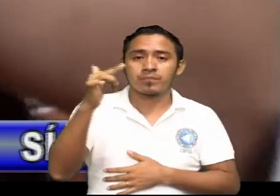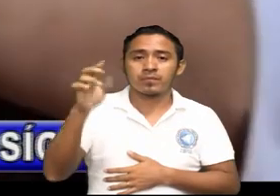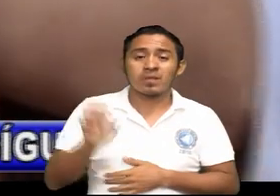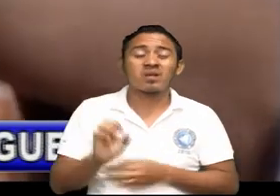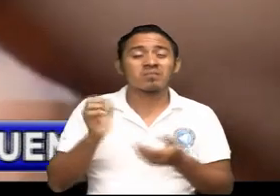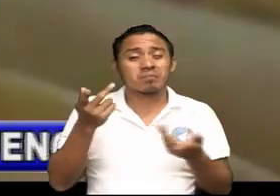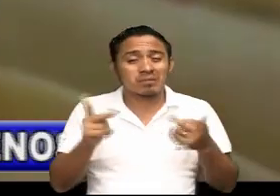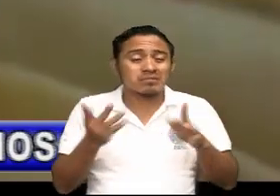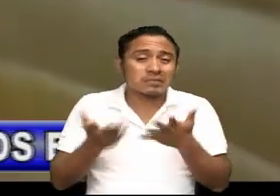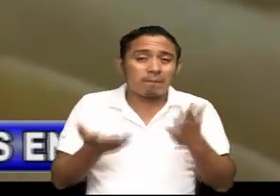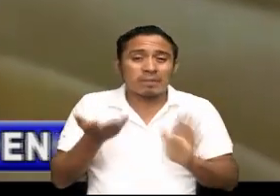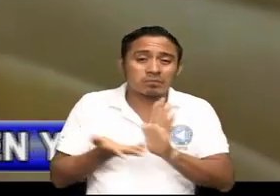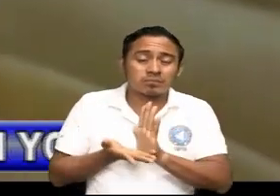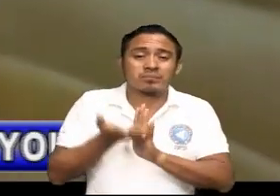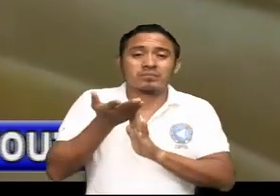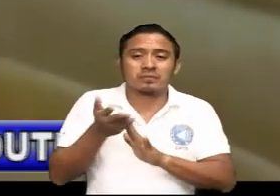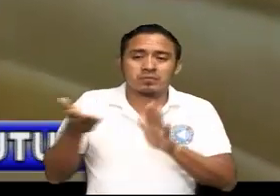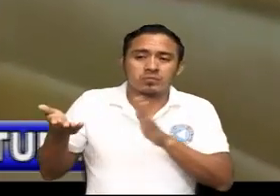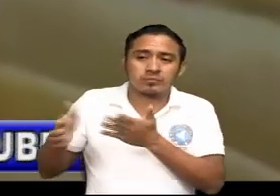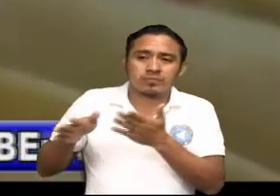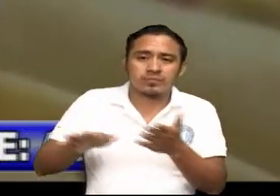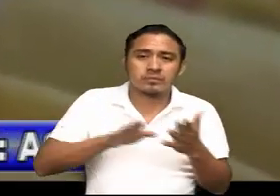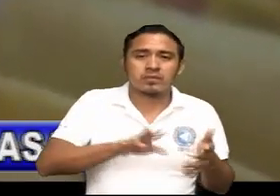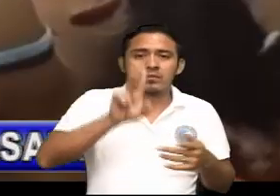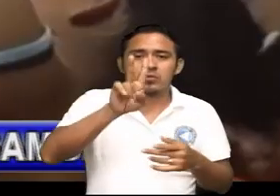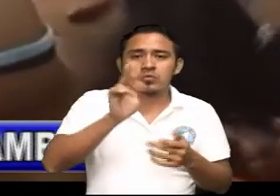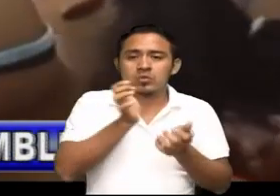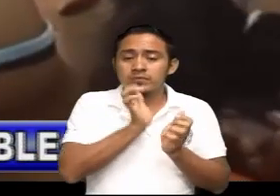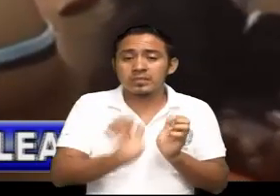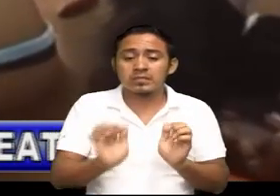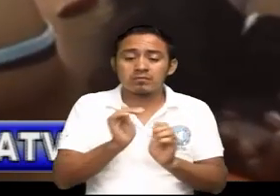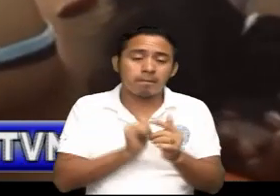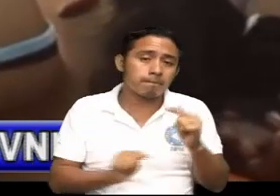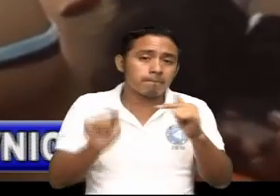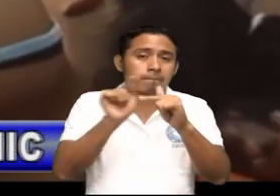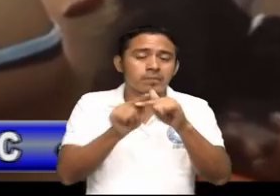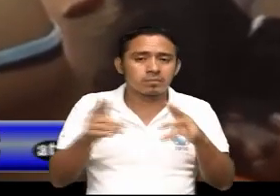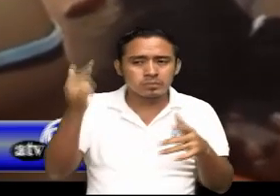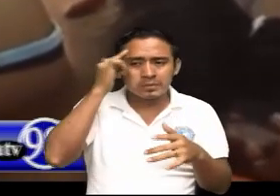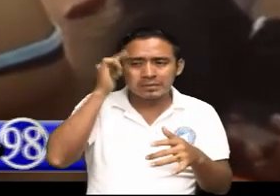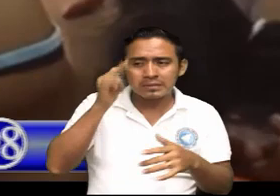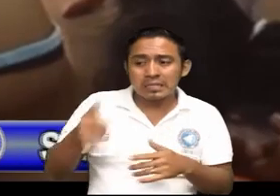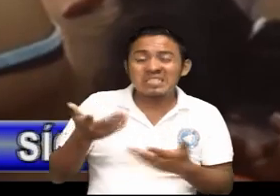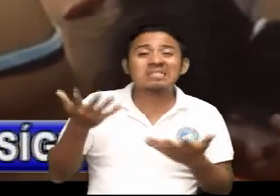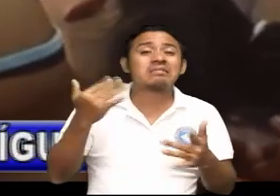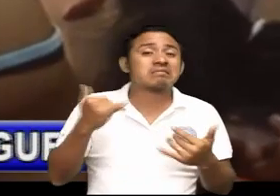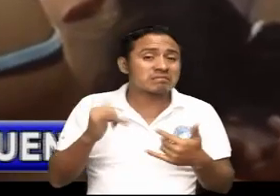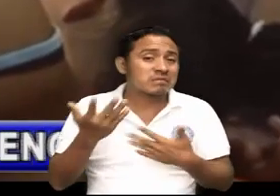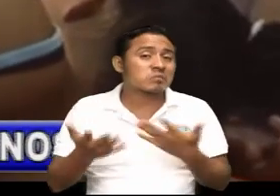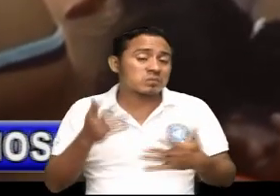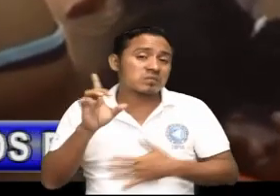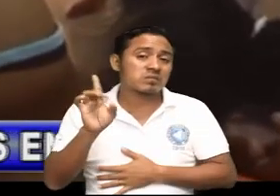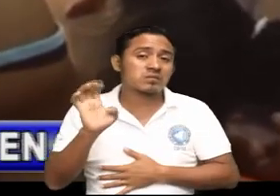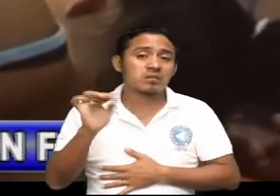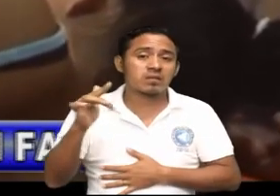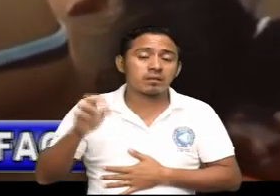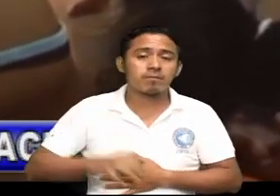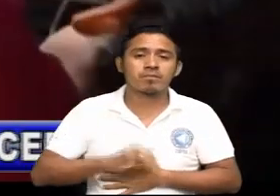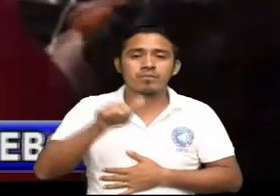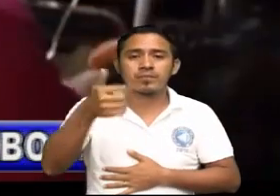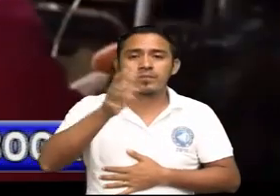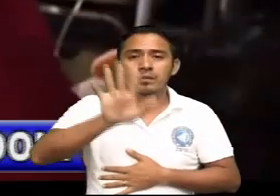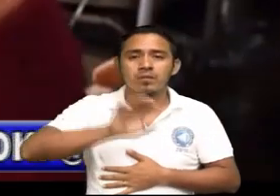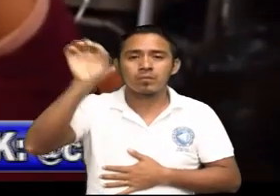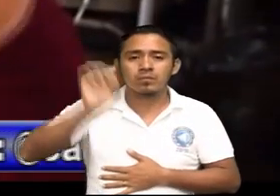podría aumentar tras las muertes de dos menores más, y se sospecha que fue de dengue. El 75%